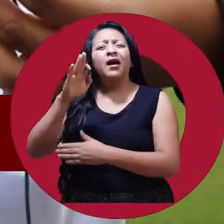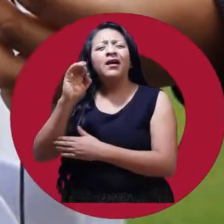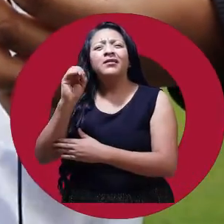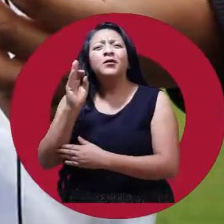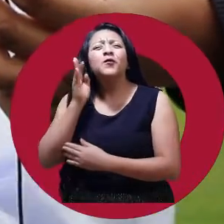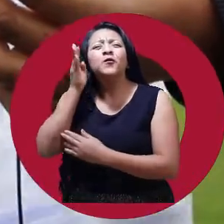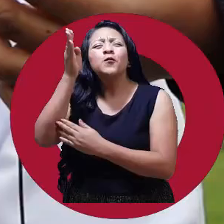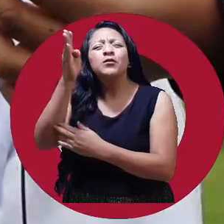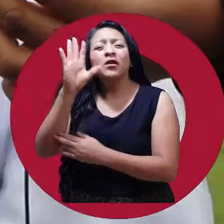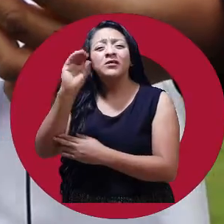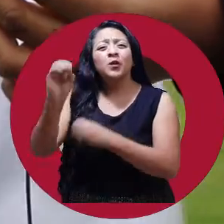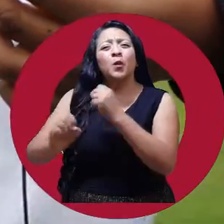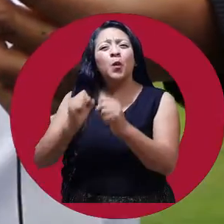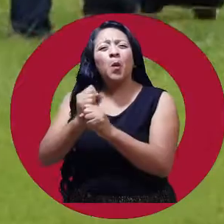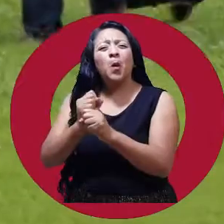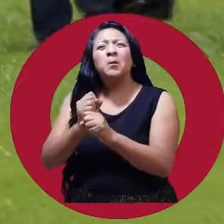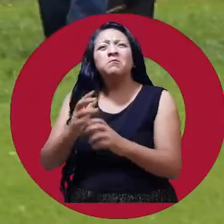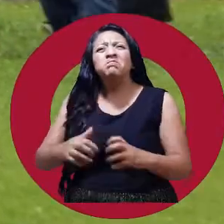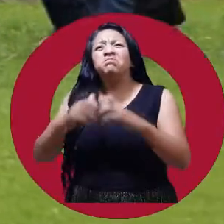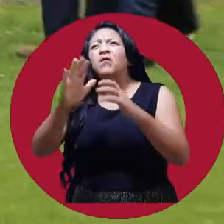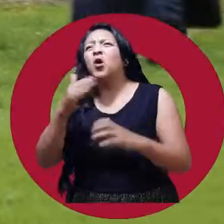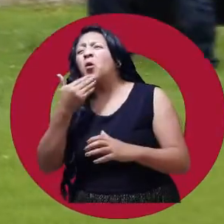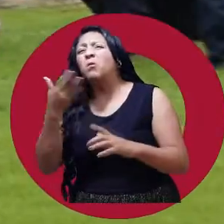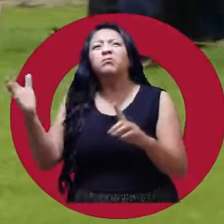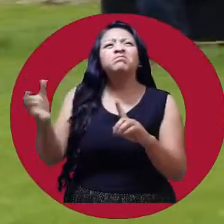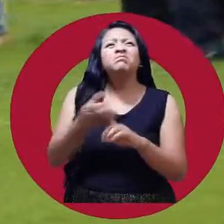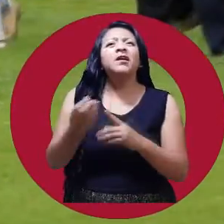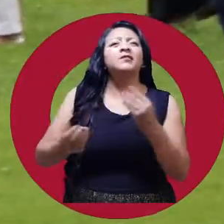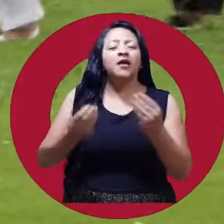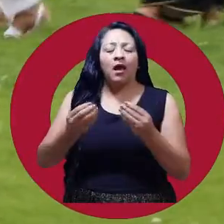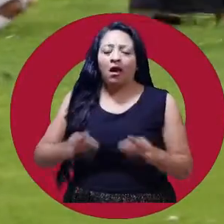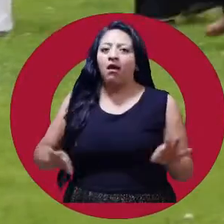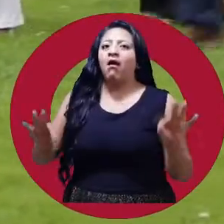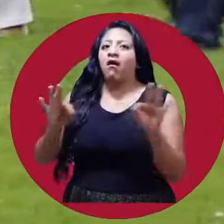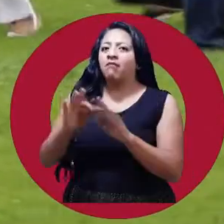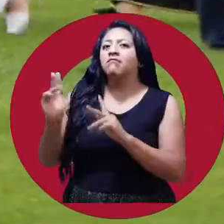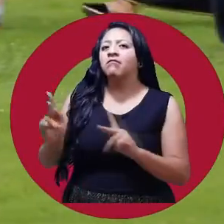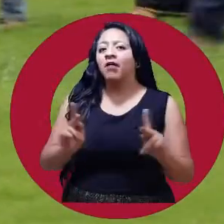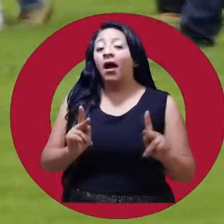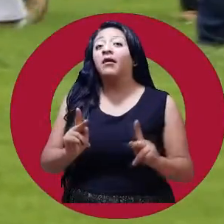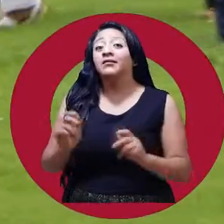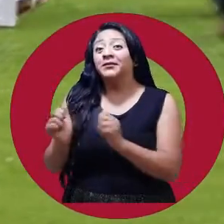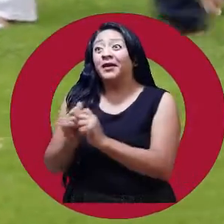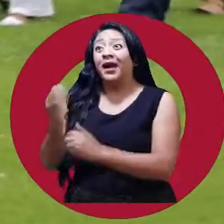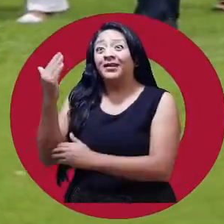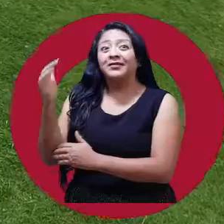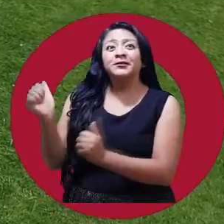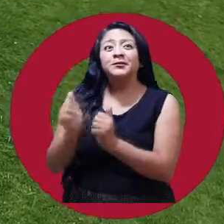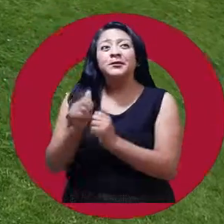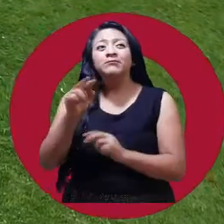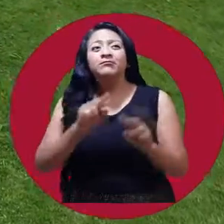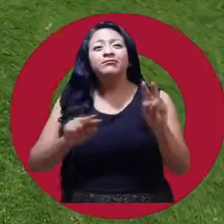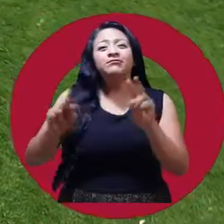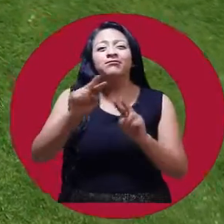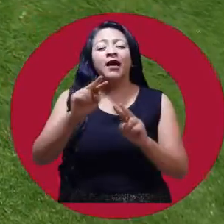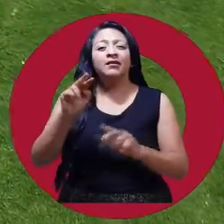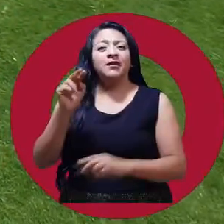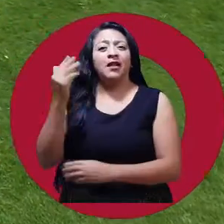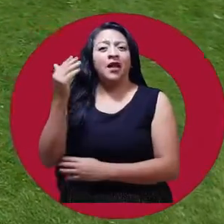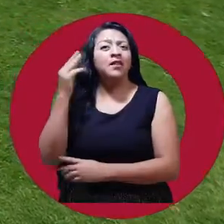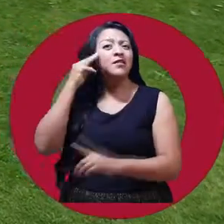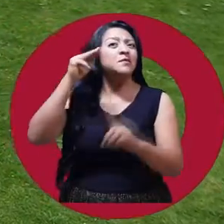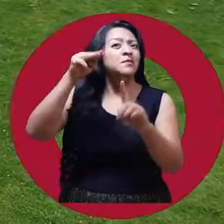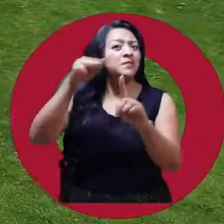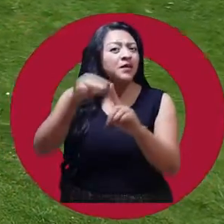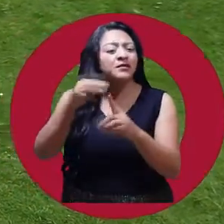sea Gato de aquí a unos 50 años? Luego de la reunión, realizaron un recorrido por la comunidad donde el alcalde además dio un mensaje muy importante